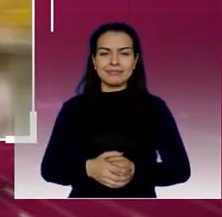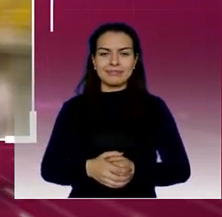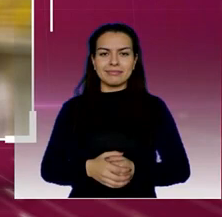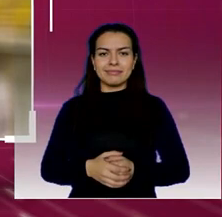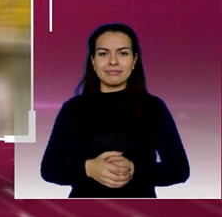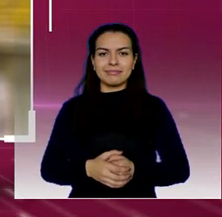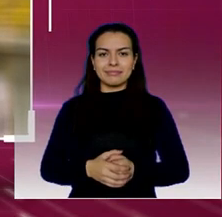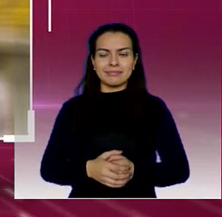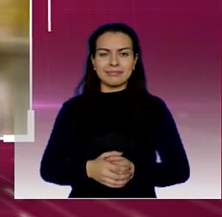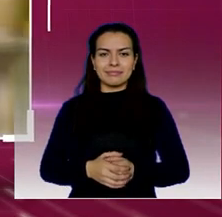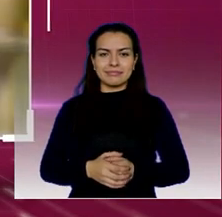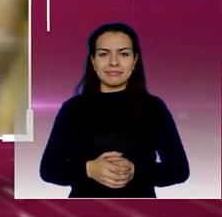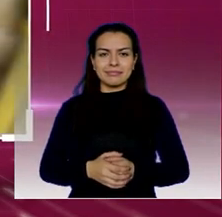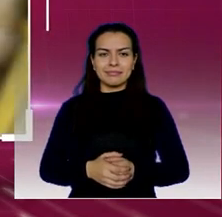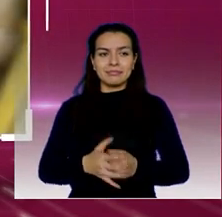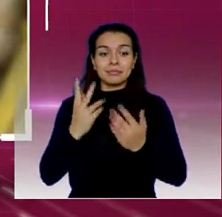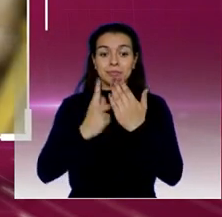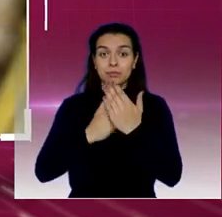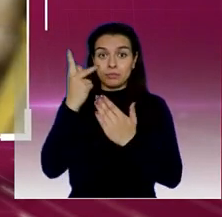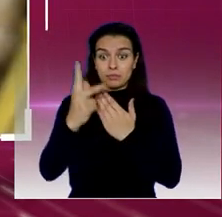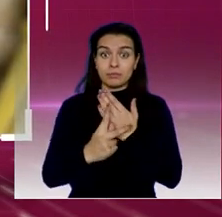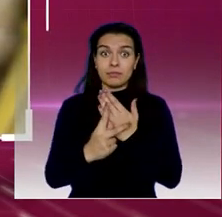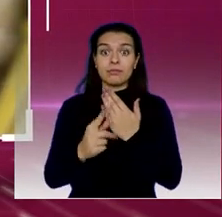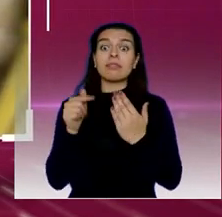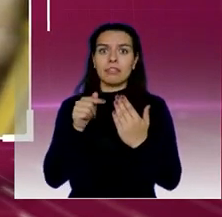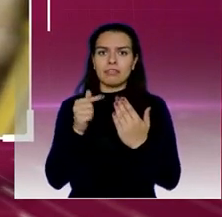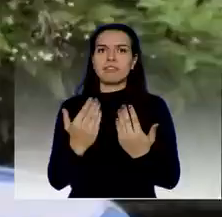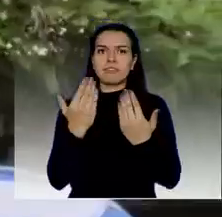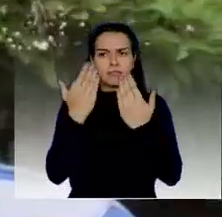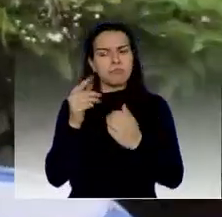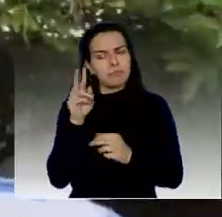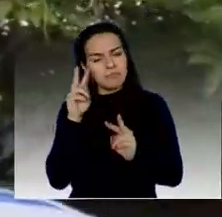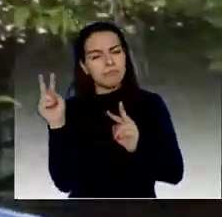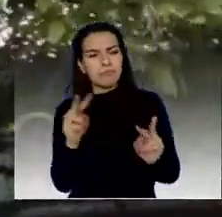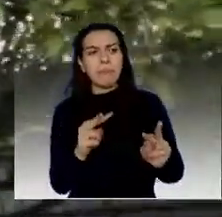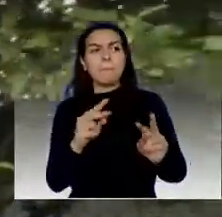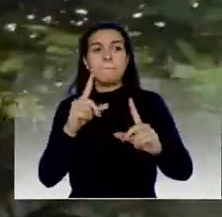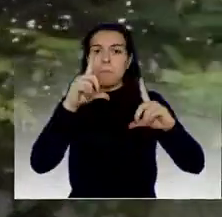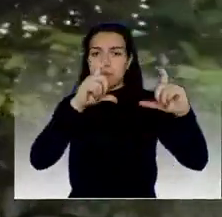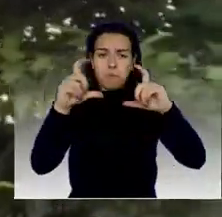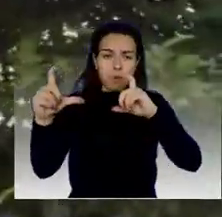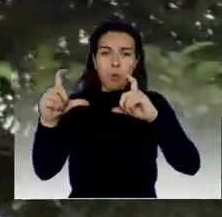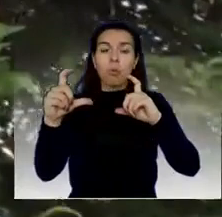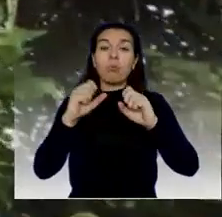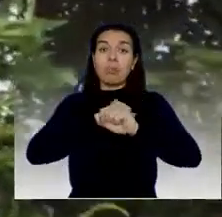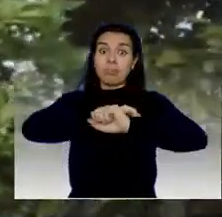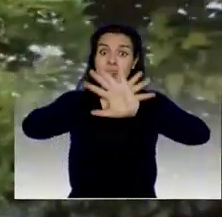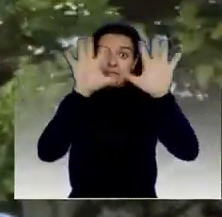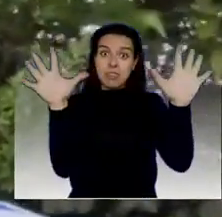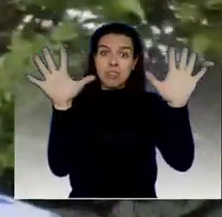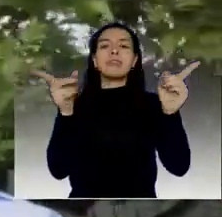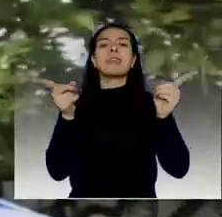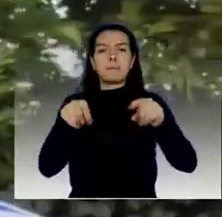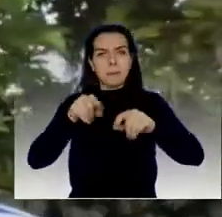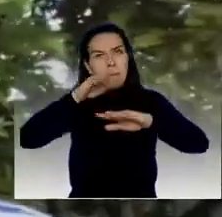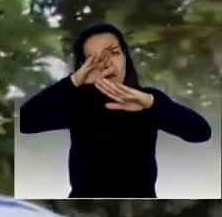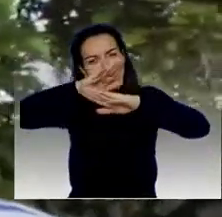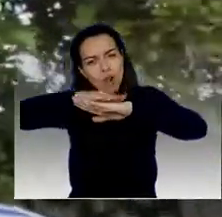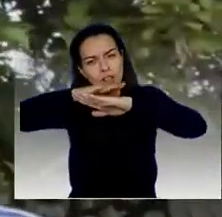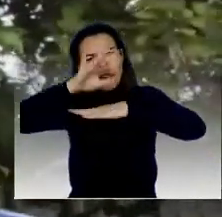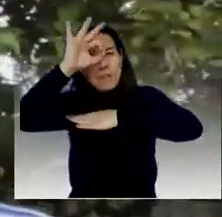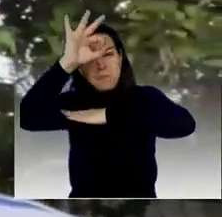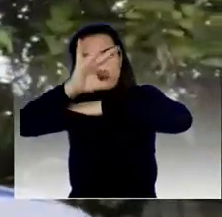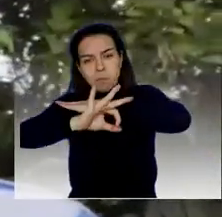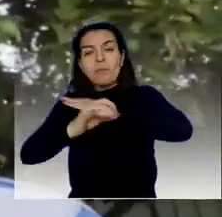en el proyecto pueden ver ustedes fotografías que se hicieron a luz díaz luego el atardecer de la ciudad y después unas fotografías